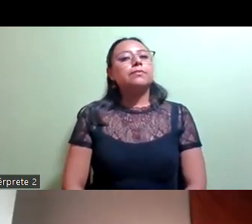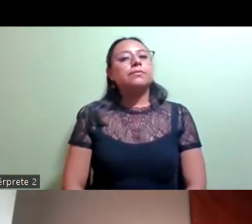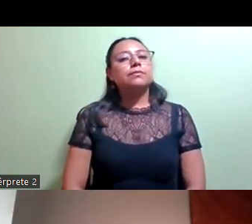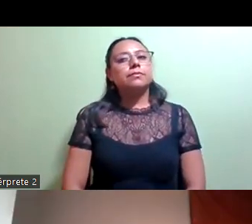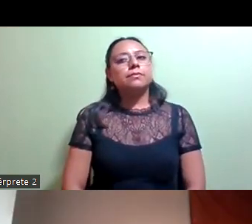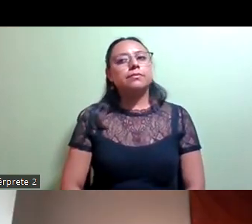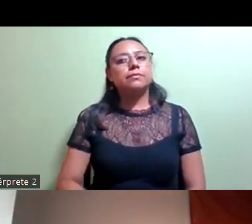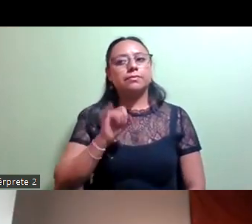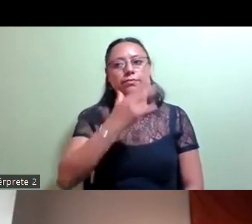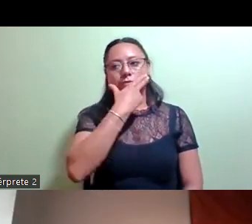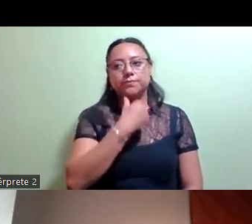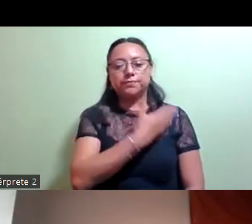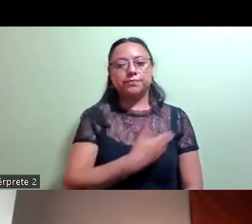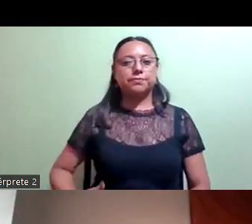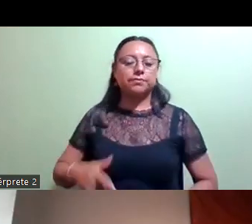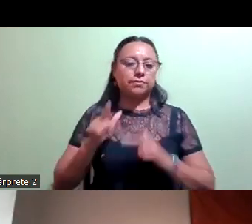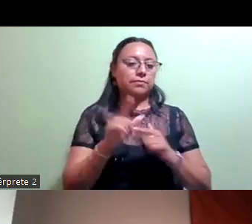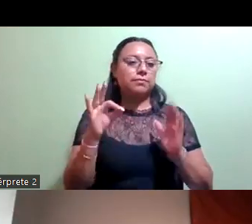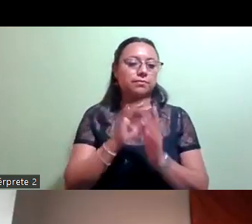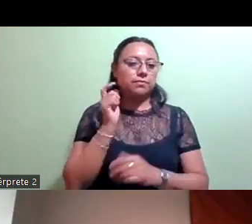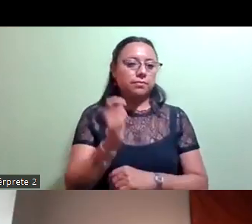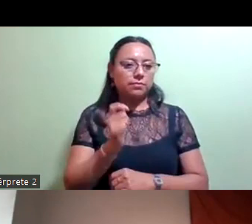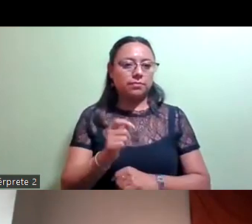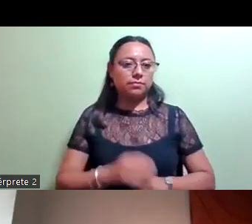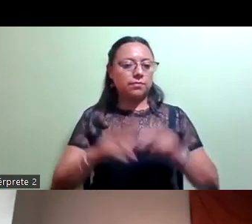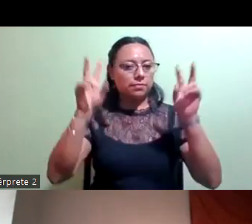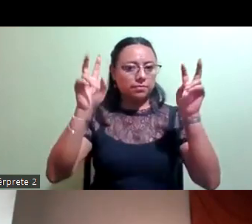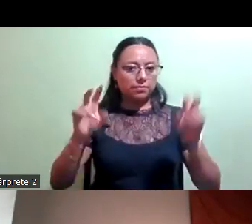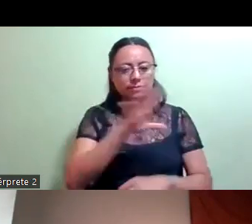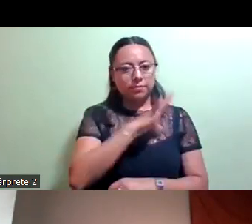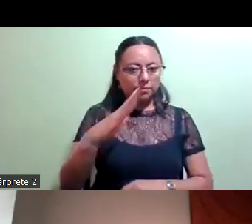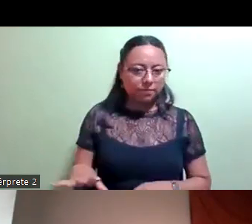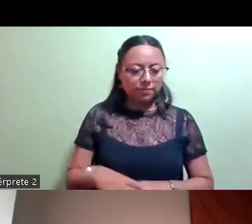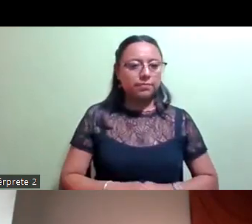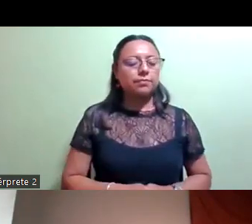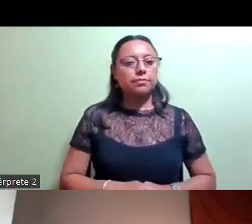Sí, presidente. El siguiente punto del orden del día es el relativo a asuntos generales.